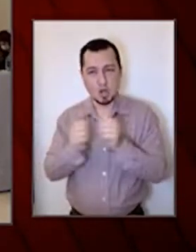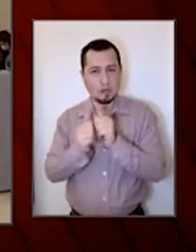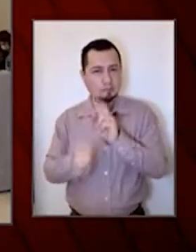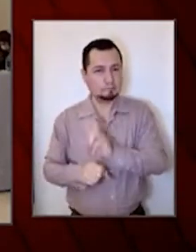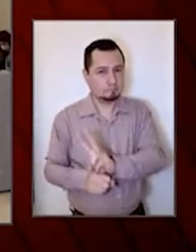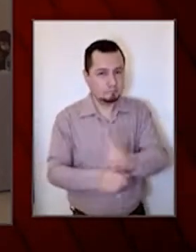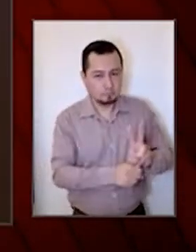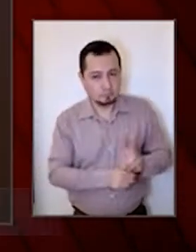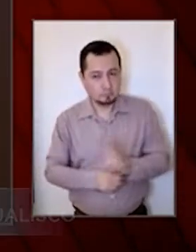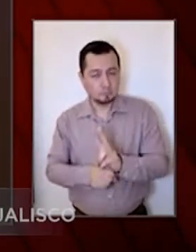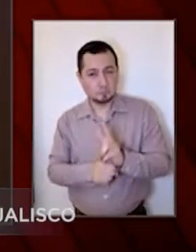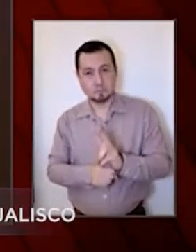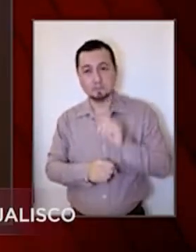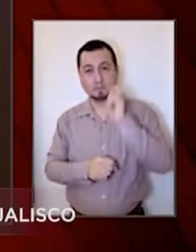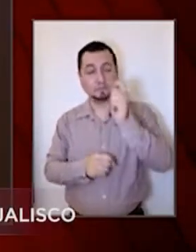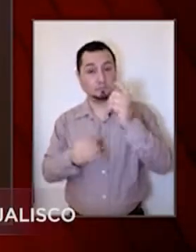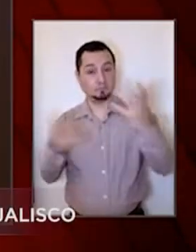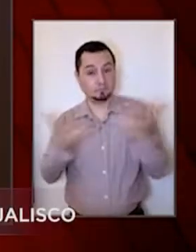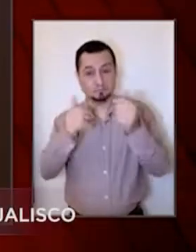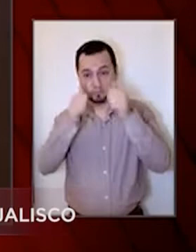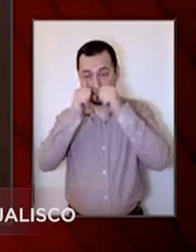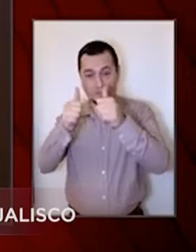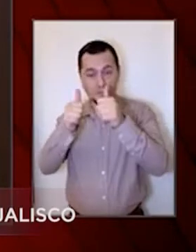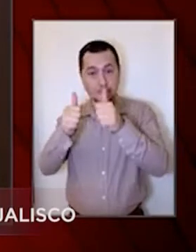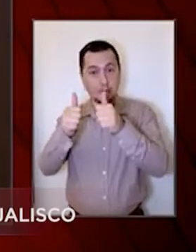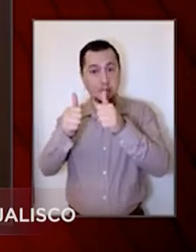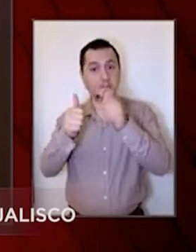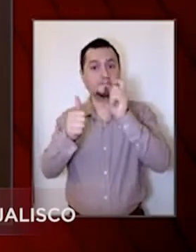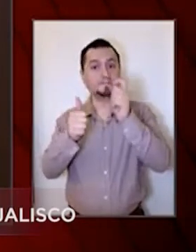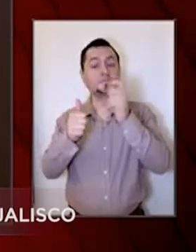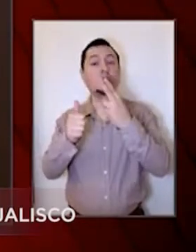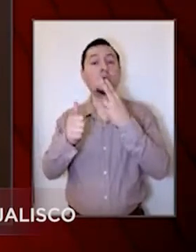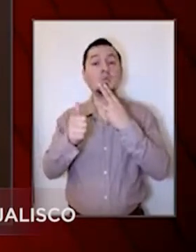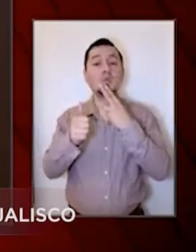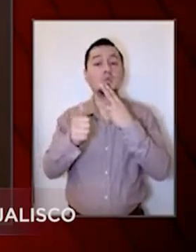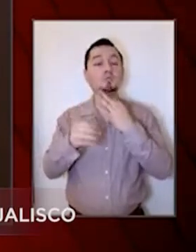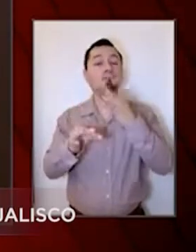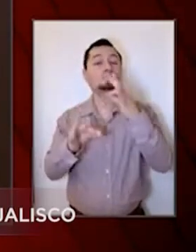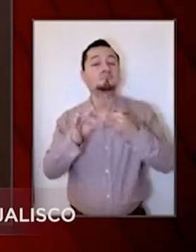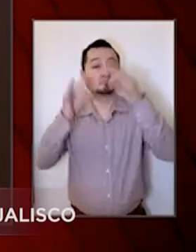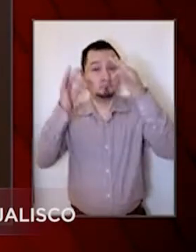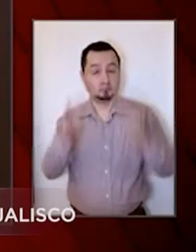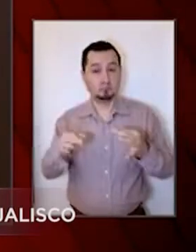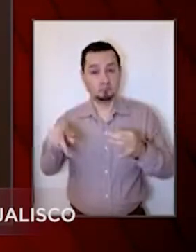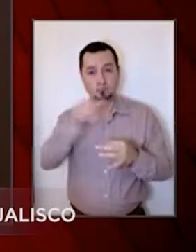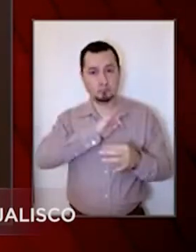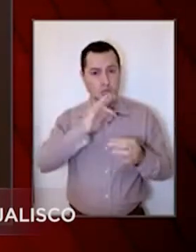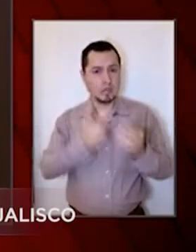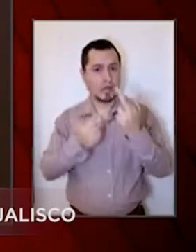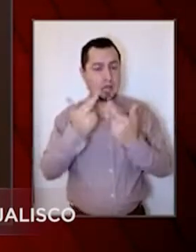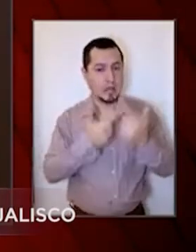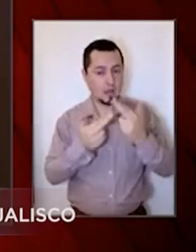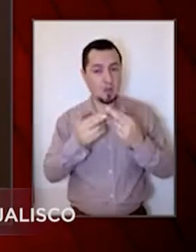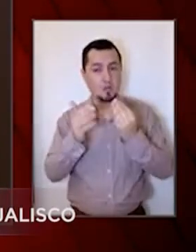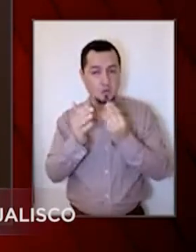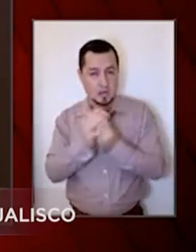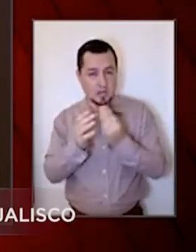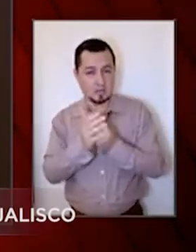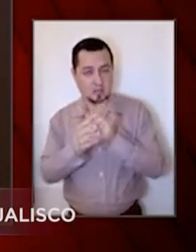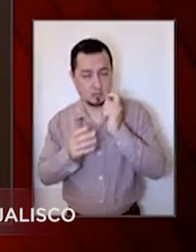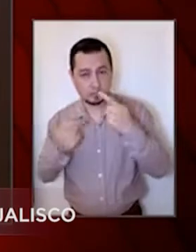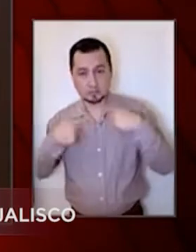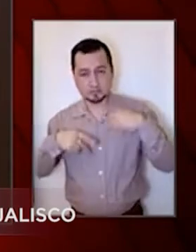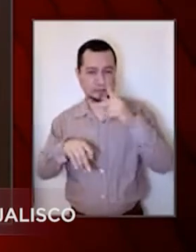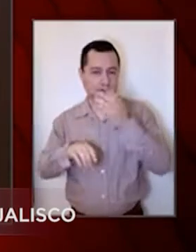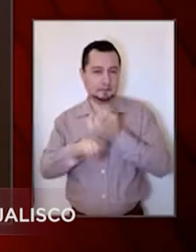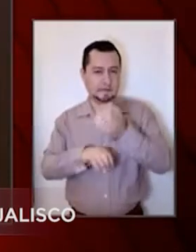los indicadores el sistema de indicadores que es el que utilizaremos para definir cuándo se puede dar el regreso a clases presenciales en el estado de